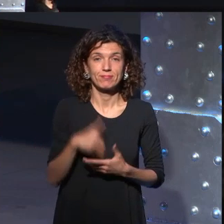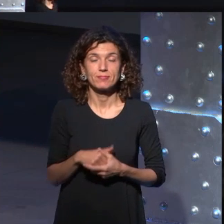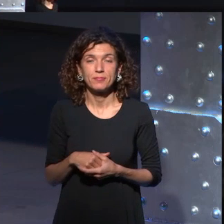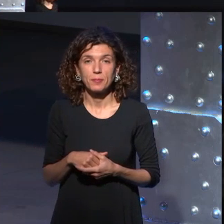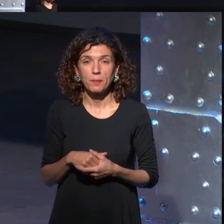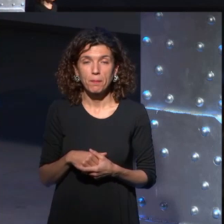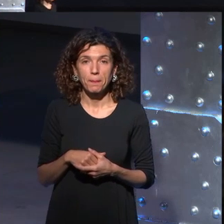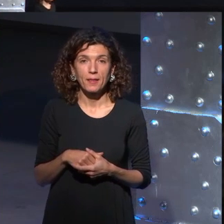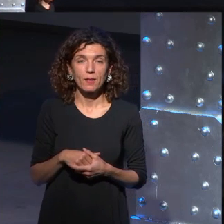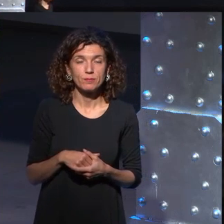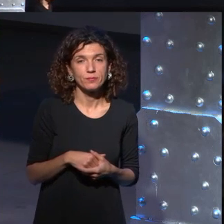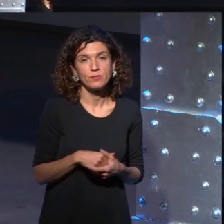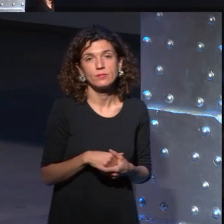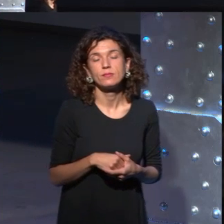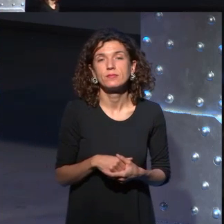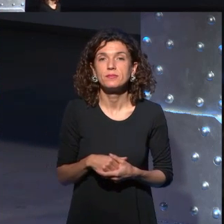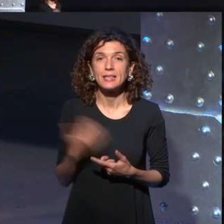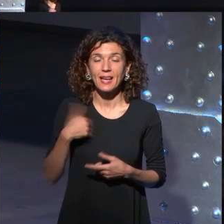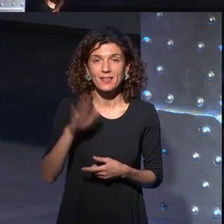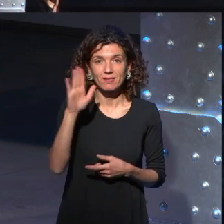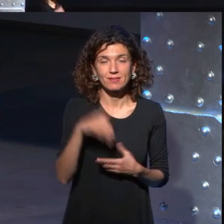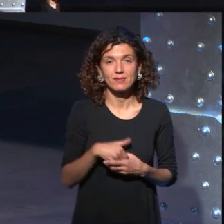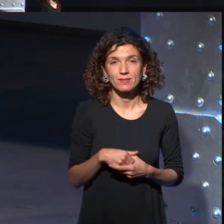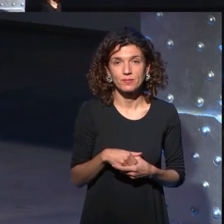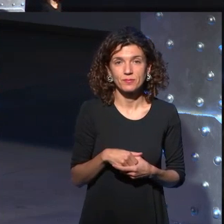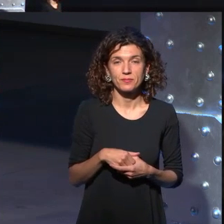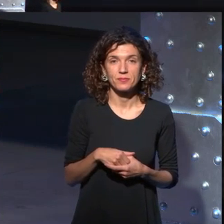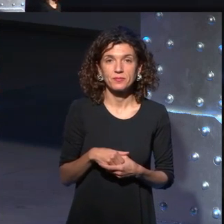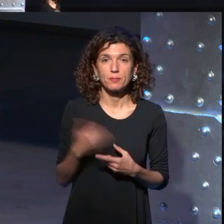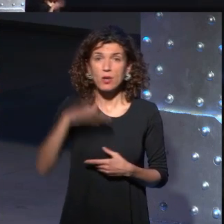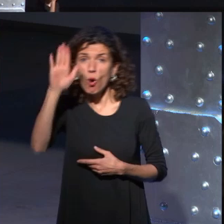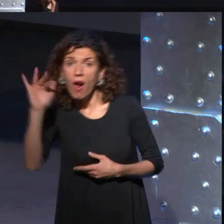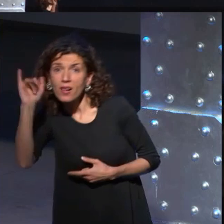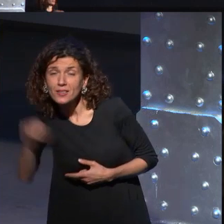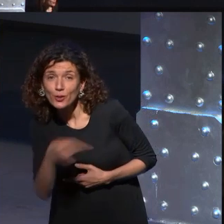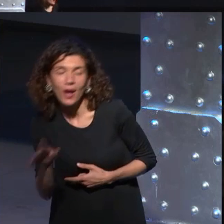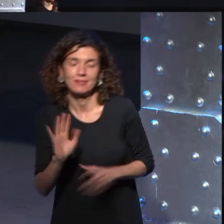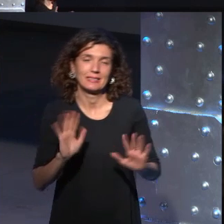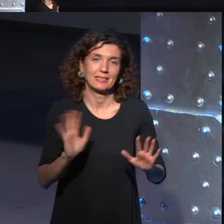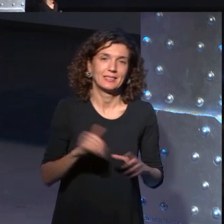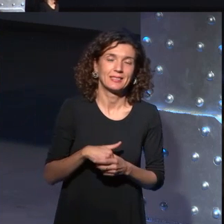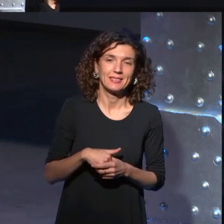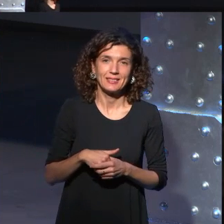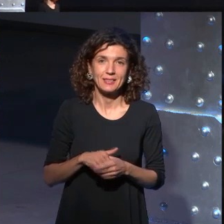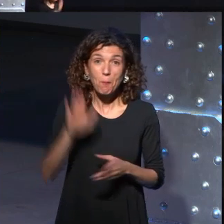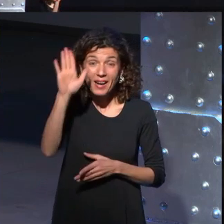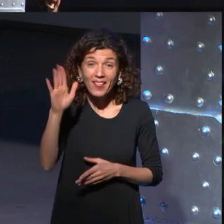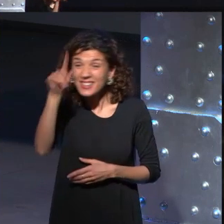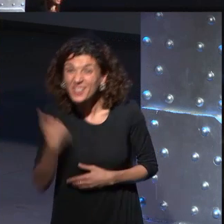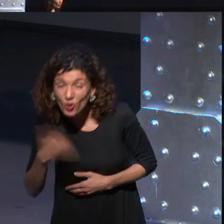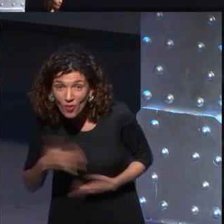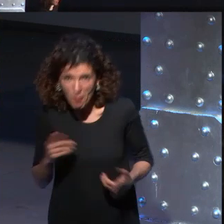¿La vi? ¿Dónde la Sí. viste? La mano. Tú levantaste la mano. ¿Viste la ¿verdad? mano levantada? ¿No? No. ¿No? Yo creo que no. ¡Que la levantaste,